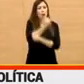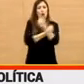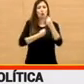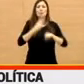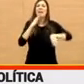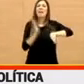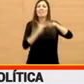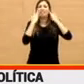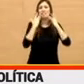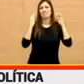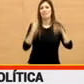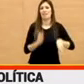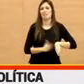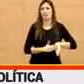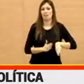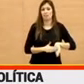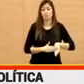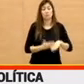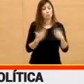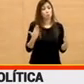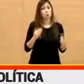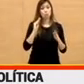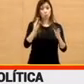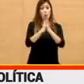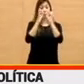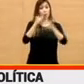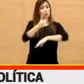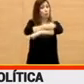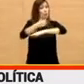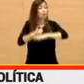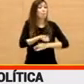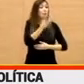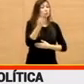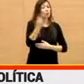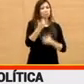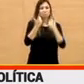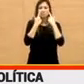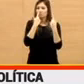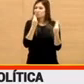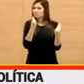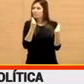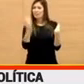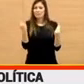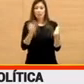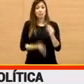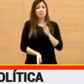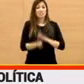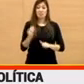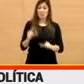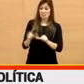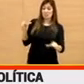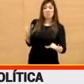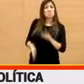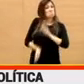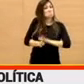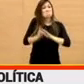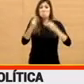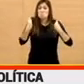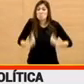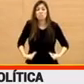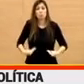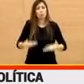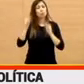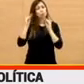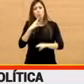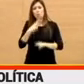que encierra el acuerdo de Ciudadanos con el Partido Socialista no es más que continuidad. Continuidad con las políticas económicas que han estado vigentes